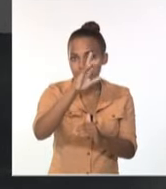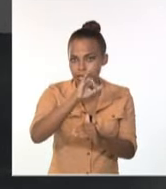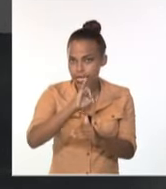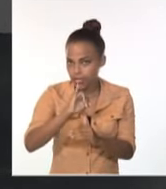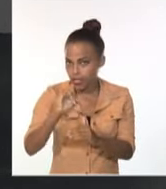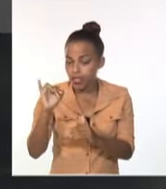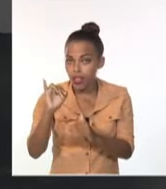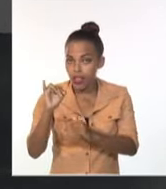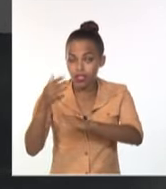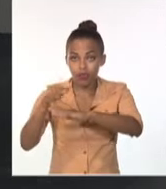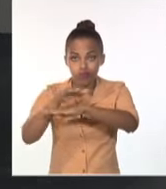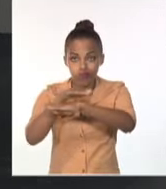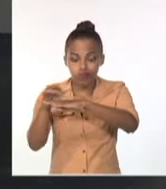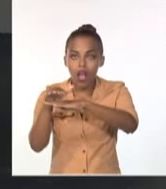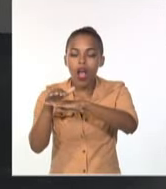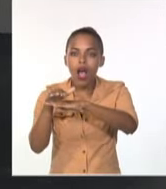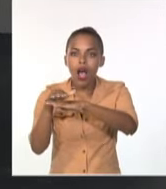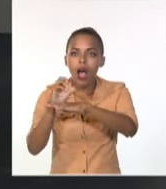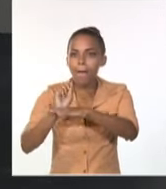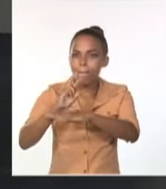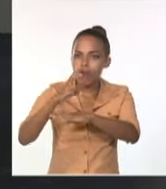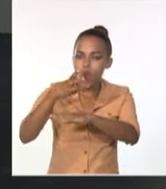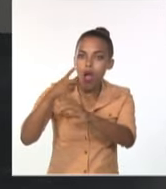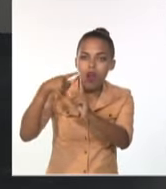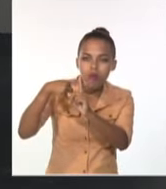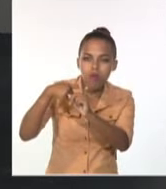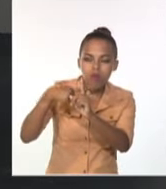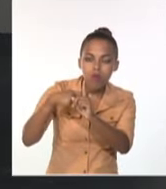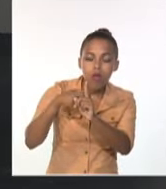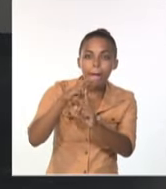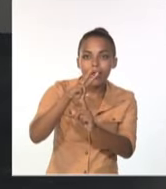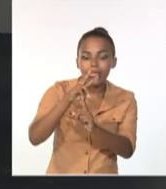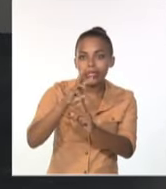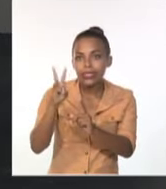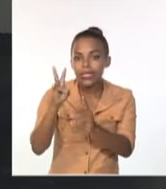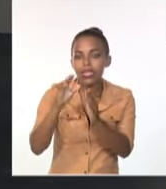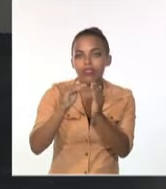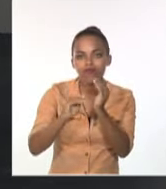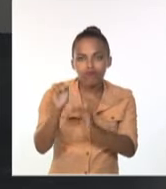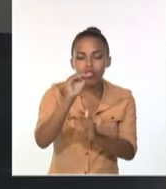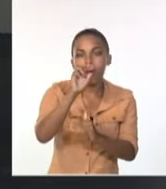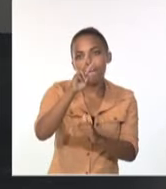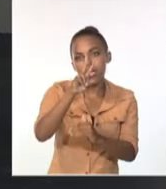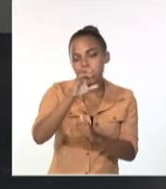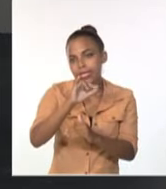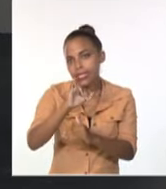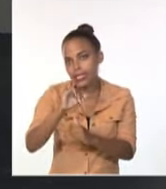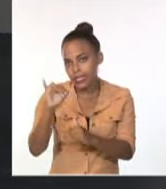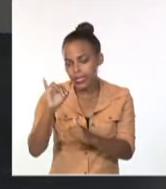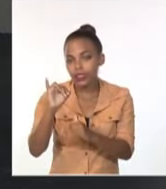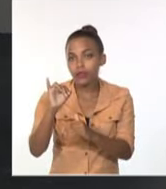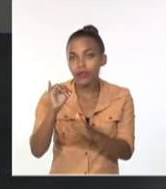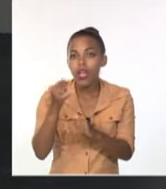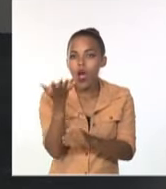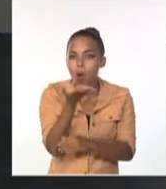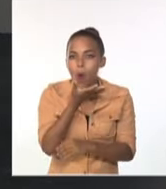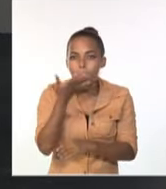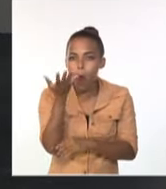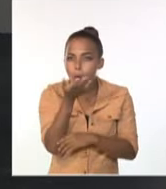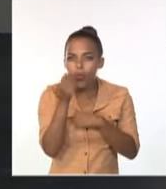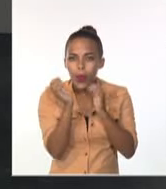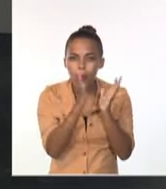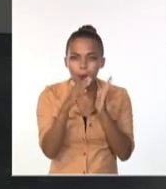mientras que las mínimas la madrugada 23 25 26 27 en zonas costeras los vientos pues soplarán